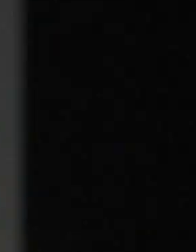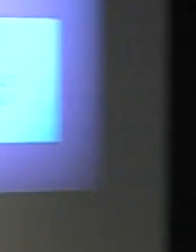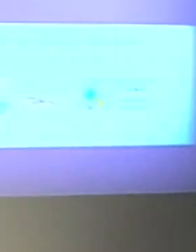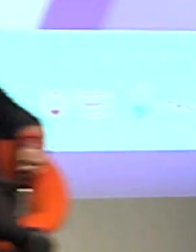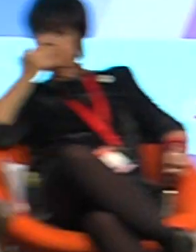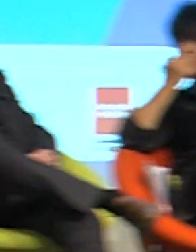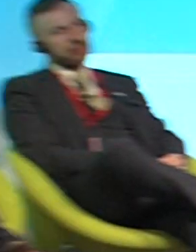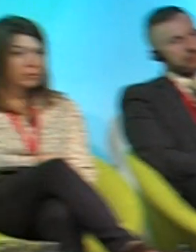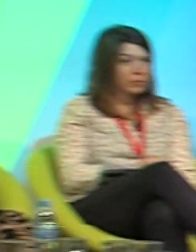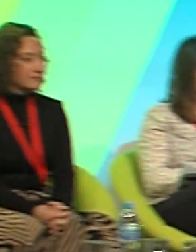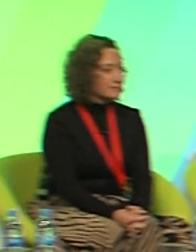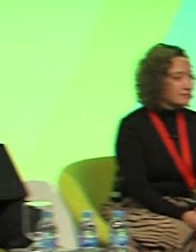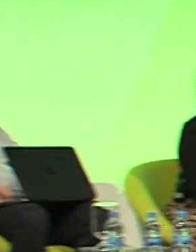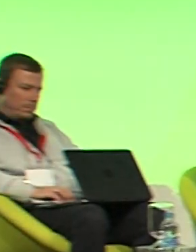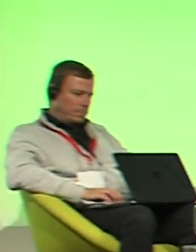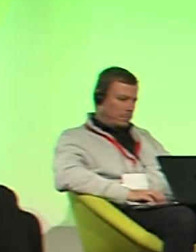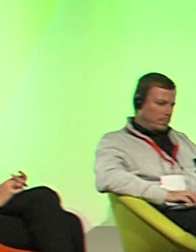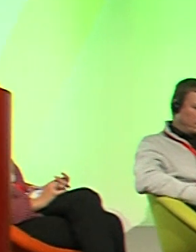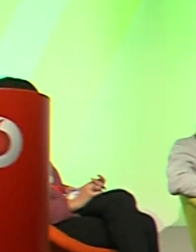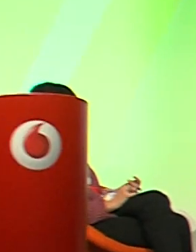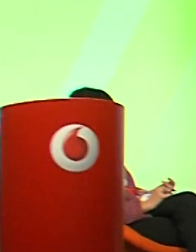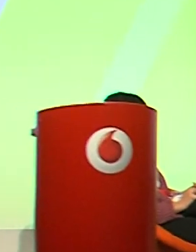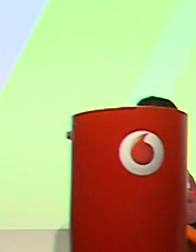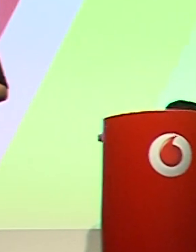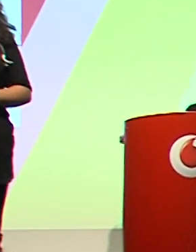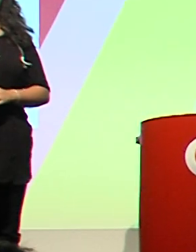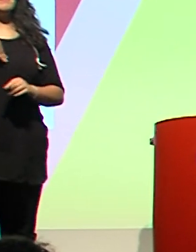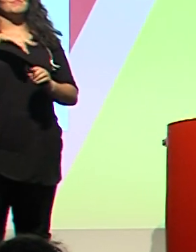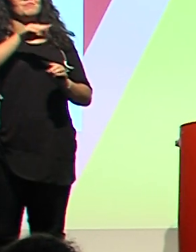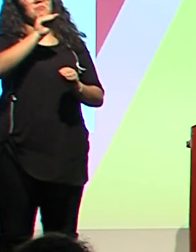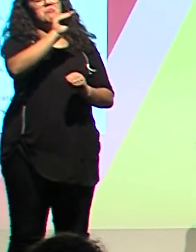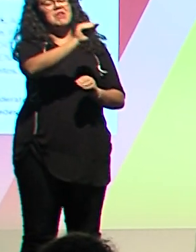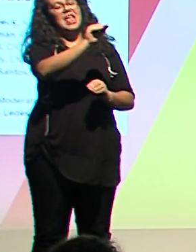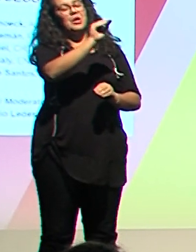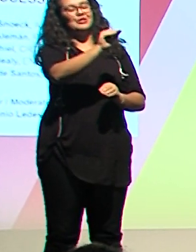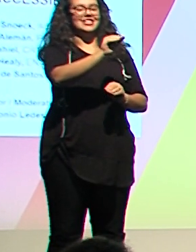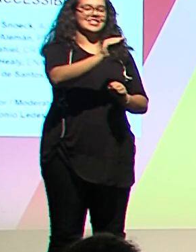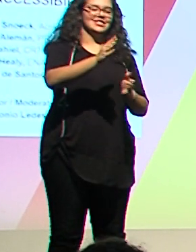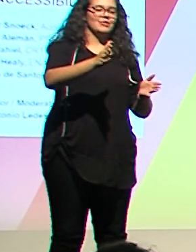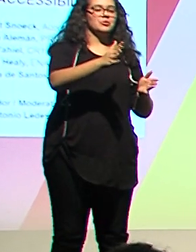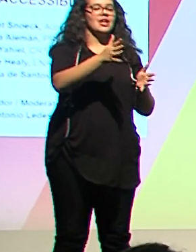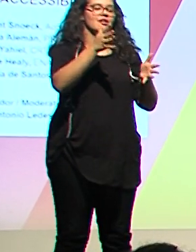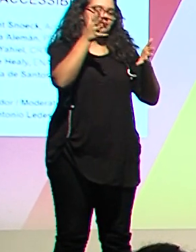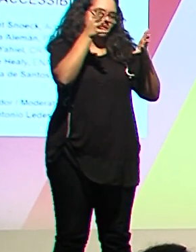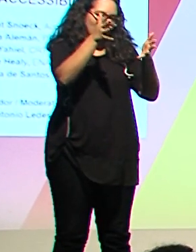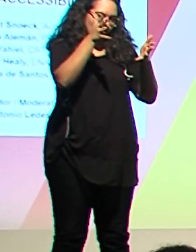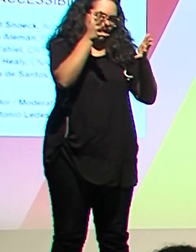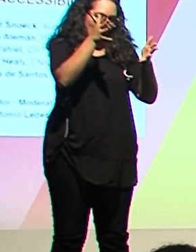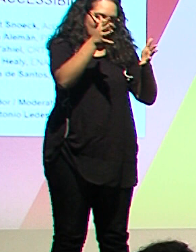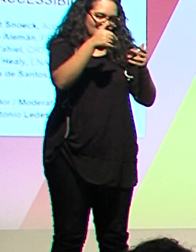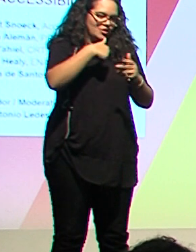Buenas tardes. A ver, yo más que una pregunta, lo que quiero hacer es un poco una sugerencia. Creo